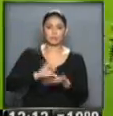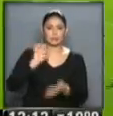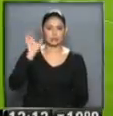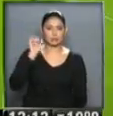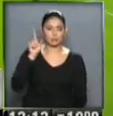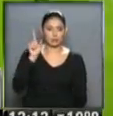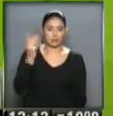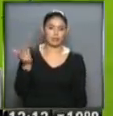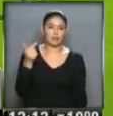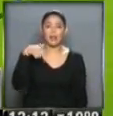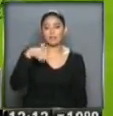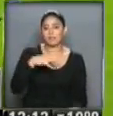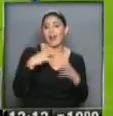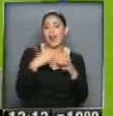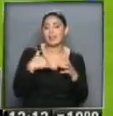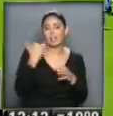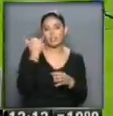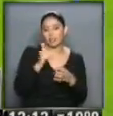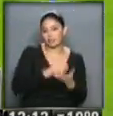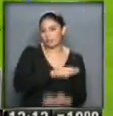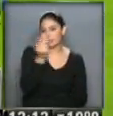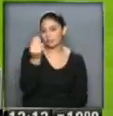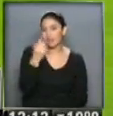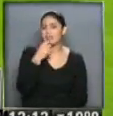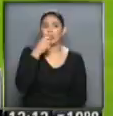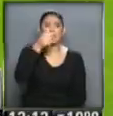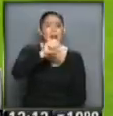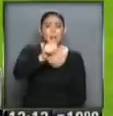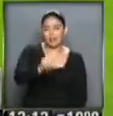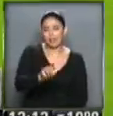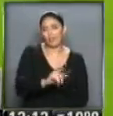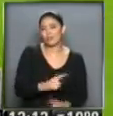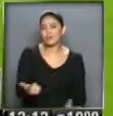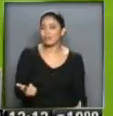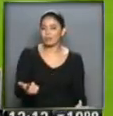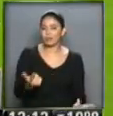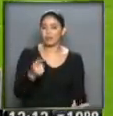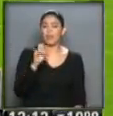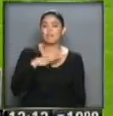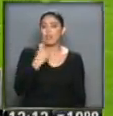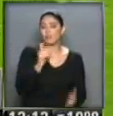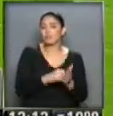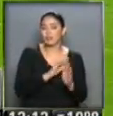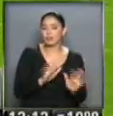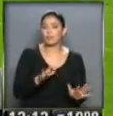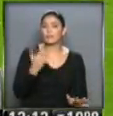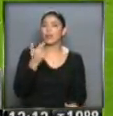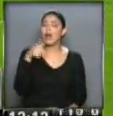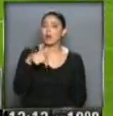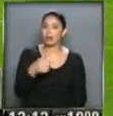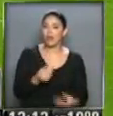está clasificado, eso no va a pasar una desgracia que pierda absolutamente todos los partidos y no pueda conseguir un punto. El tema es